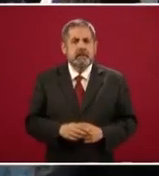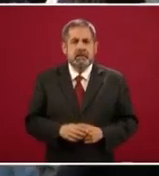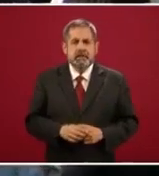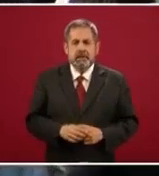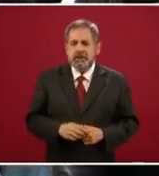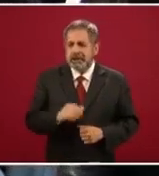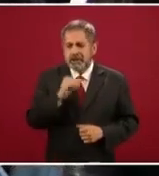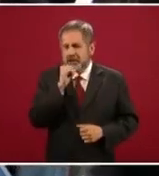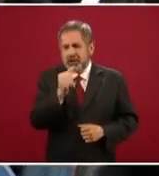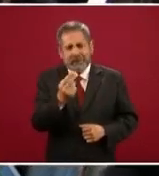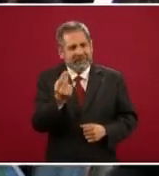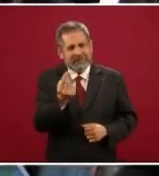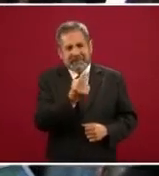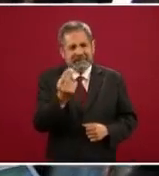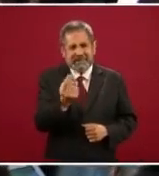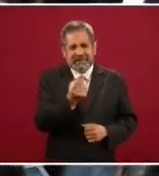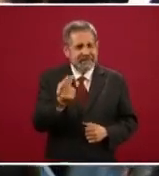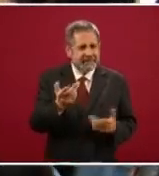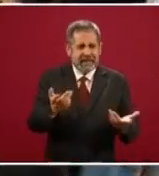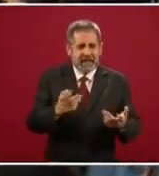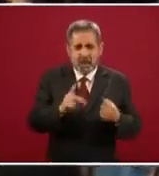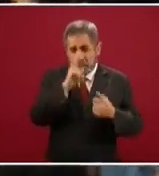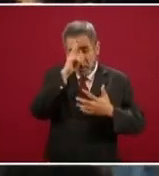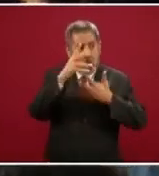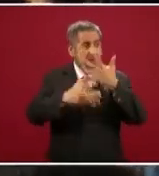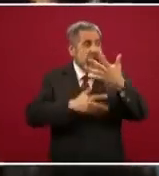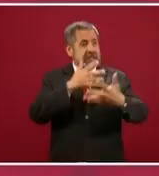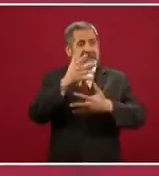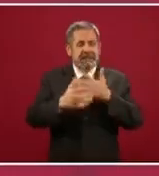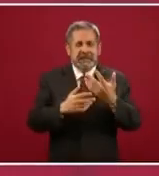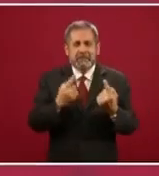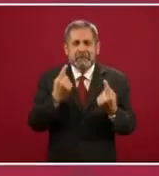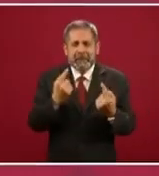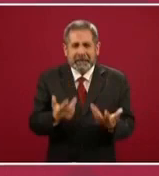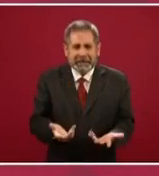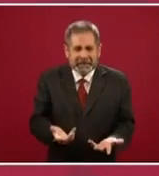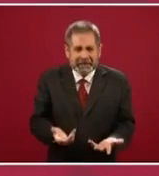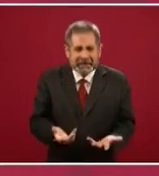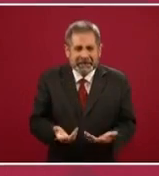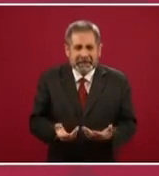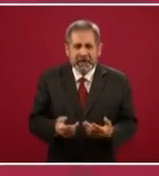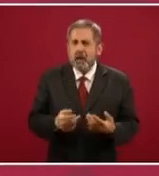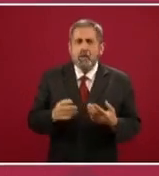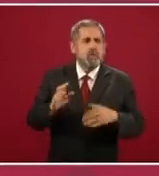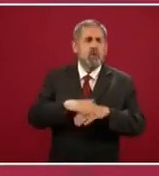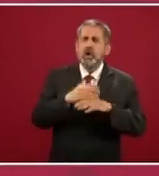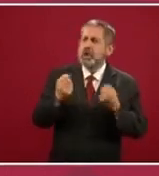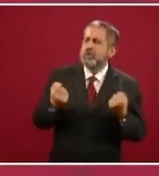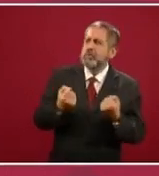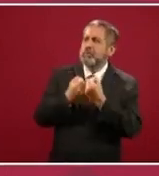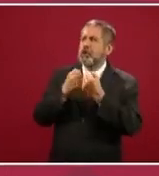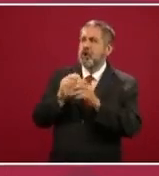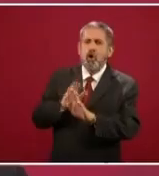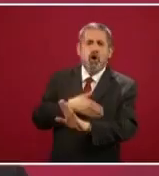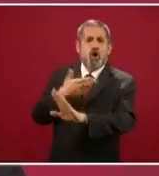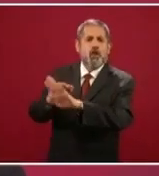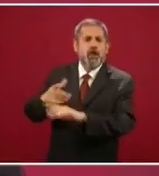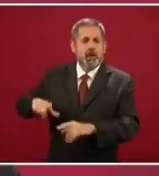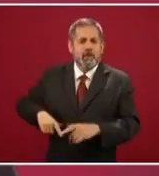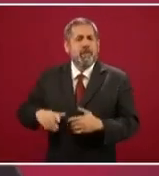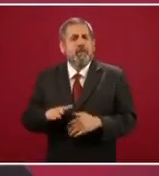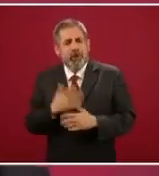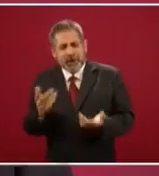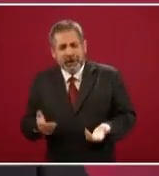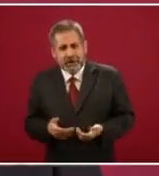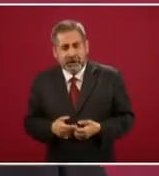hay necesidad de usar la violencia. ¿Por qué golpe de Estado? ¿Por qué violencia? Si va a